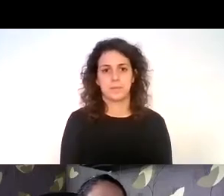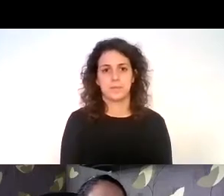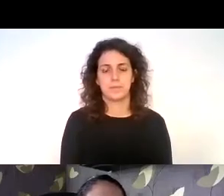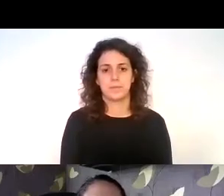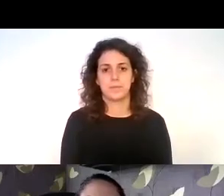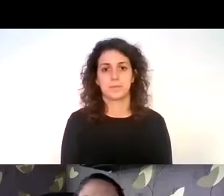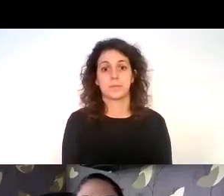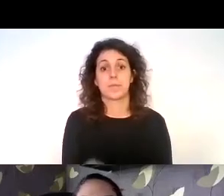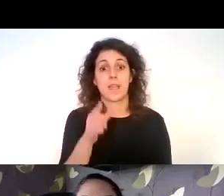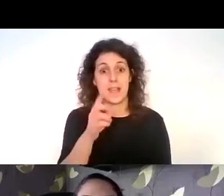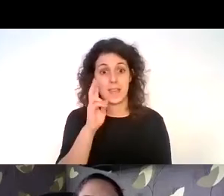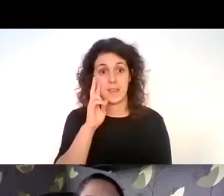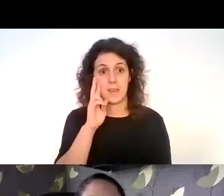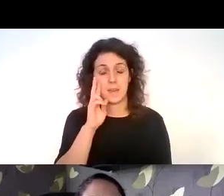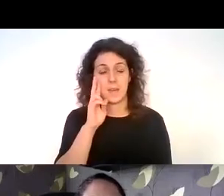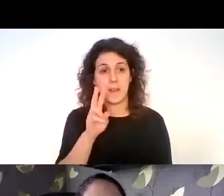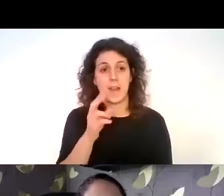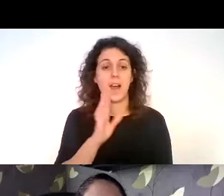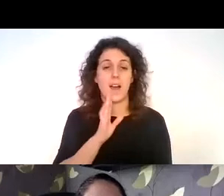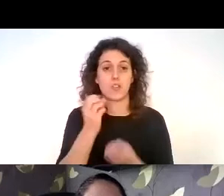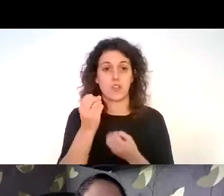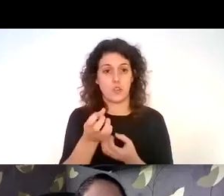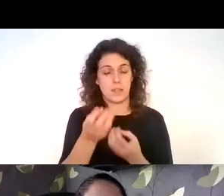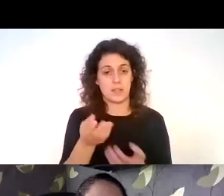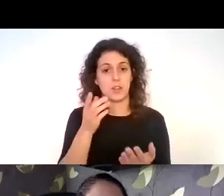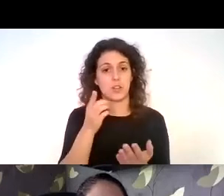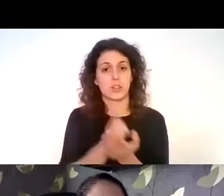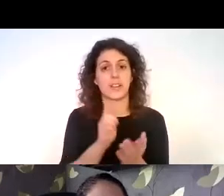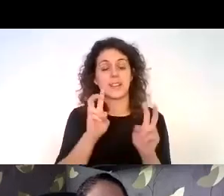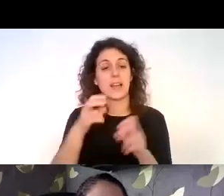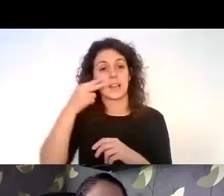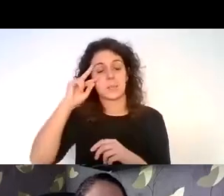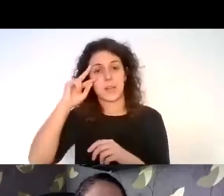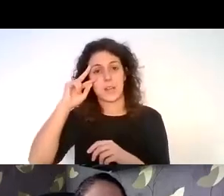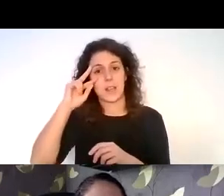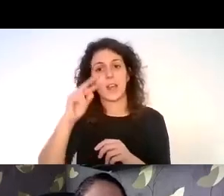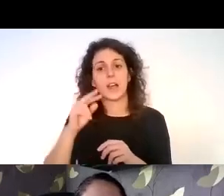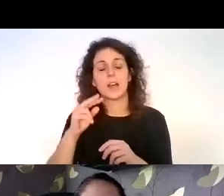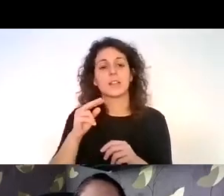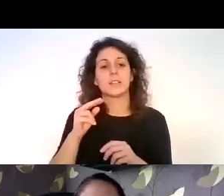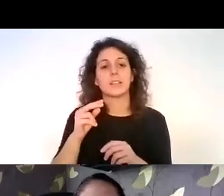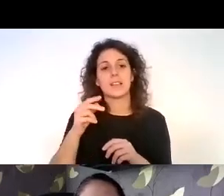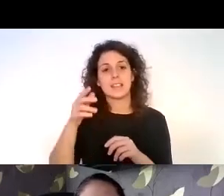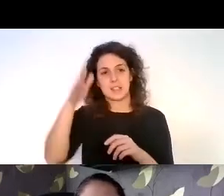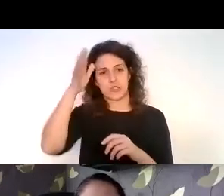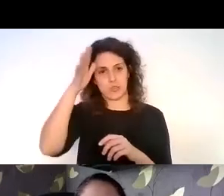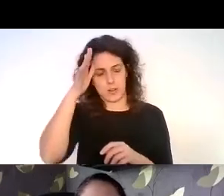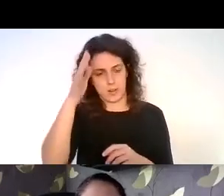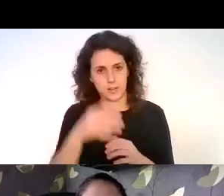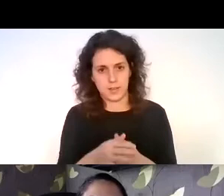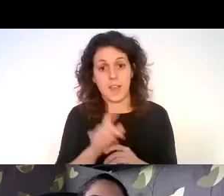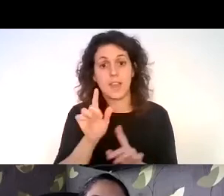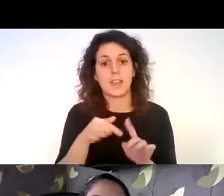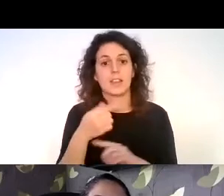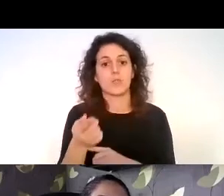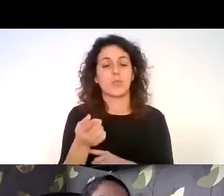Bien, aquí vamos a empezar a comentarles de algunas otras experiencias de tours sensoriales y luego vamos a ver de un